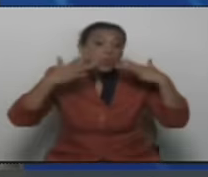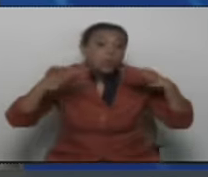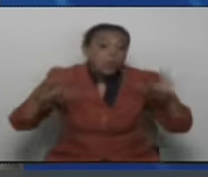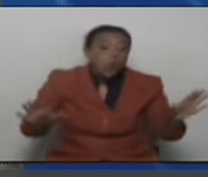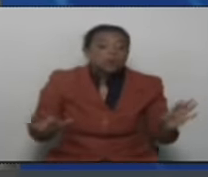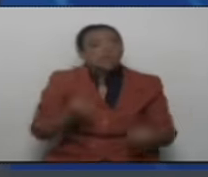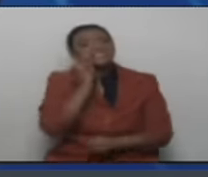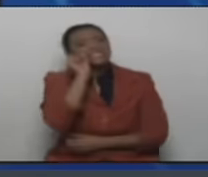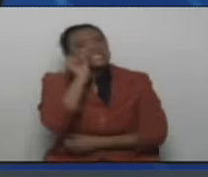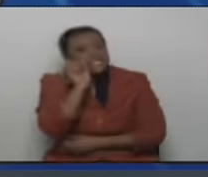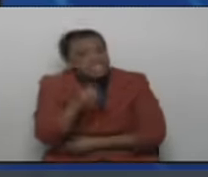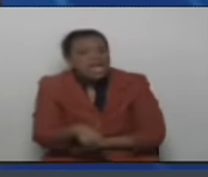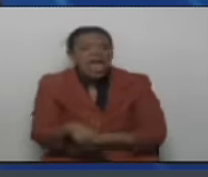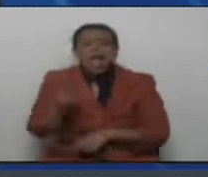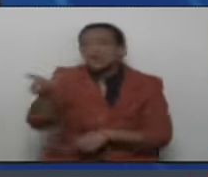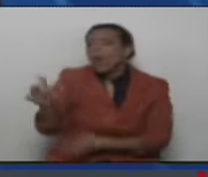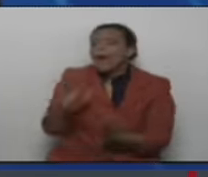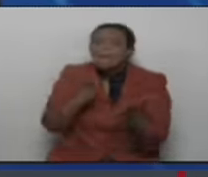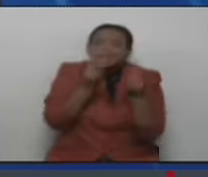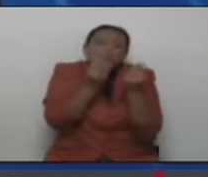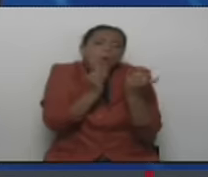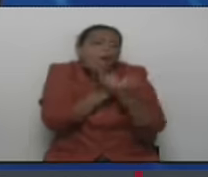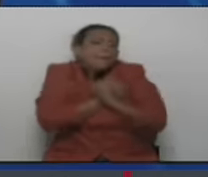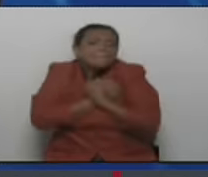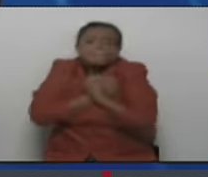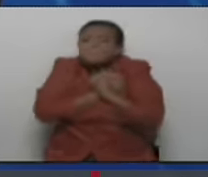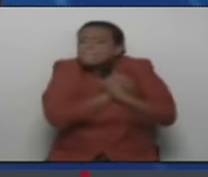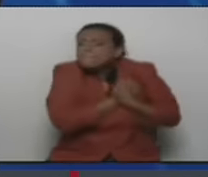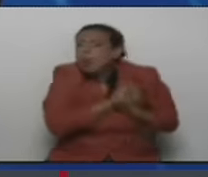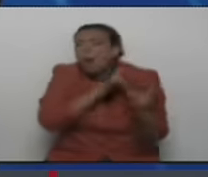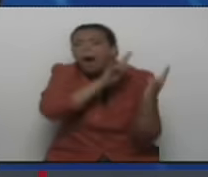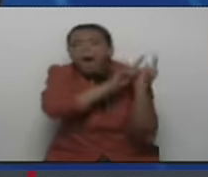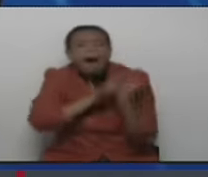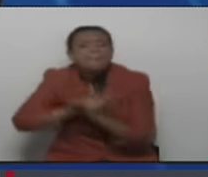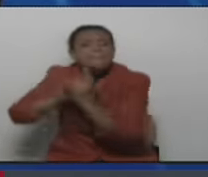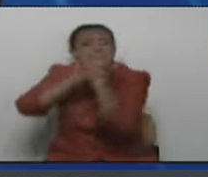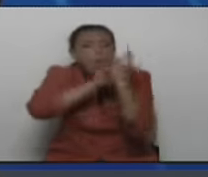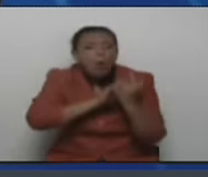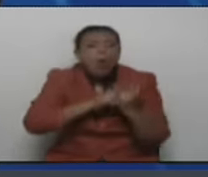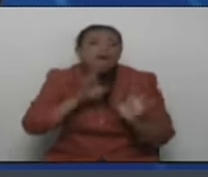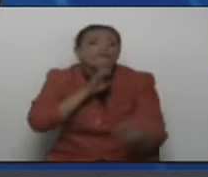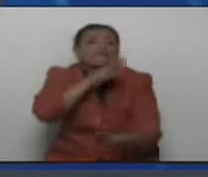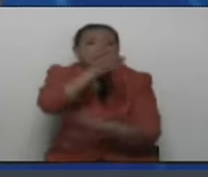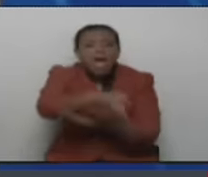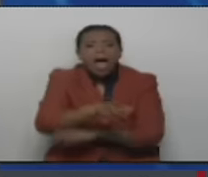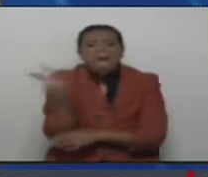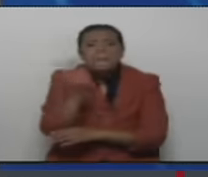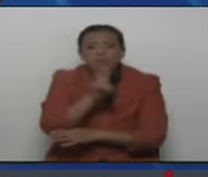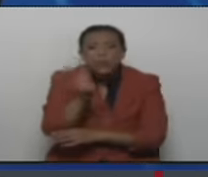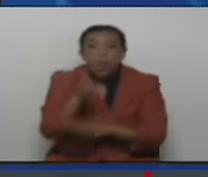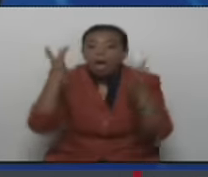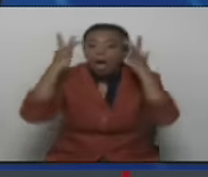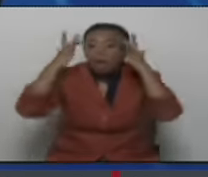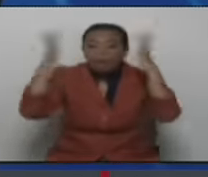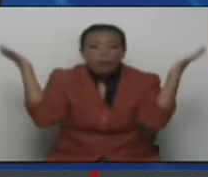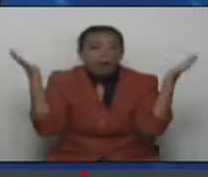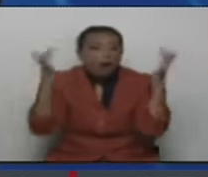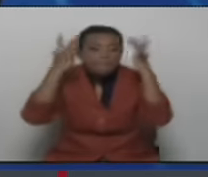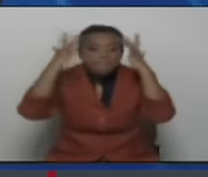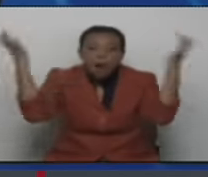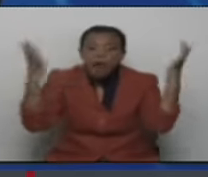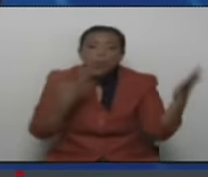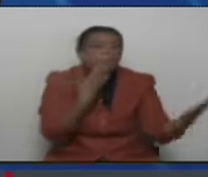bueno, pasa que él está muy enamorado y por amor fue a Venezuela. Perdió la cabeza y no pidió